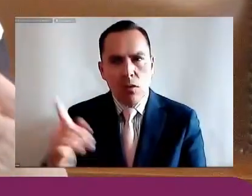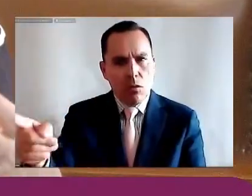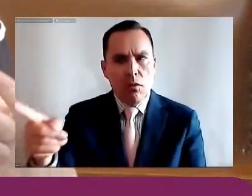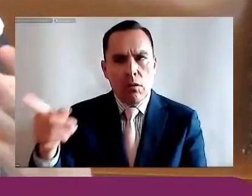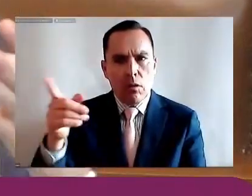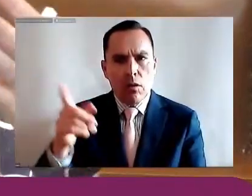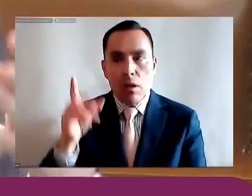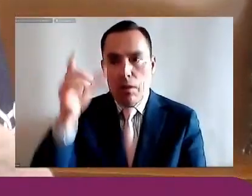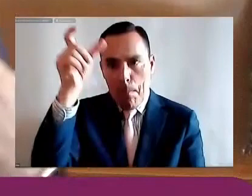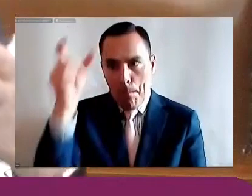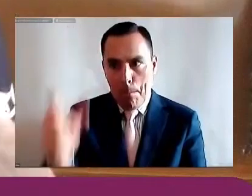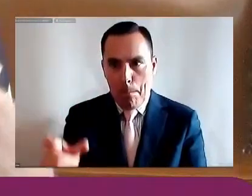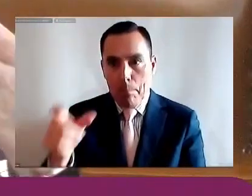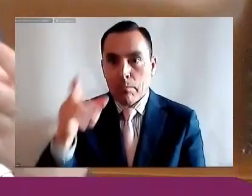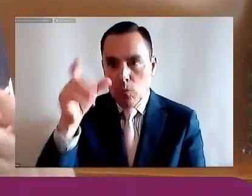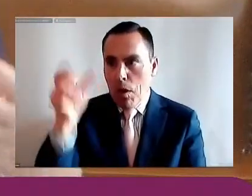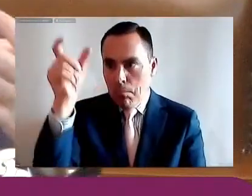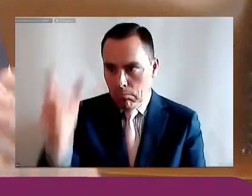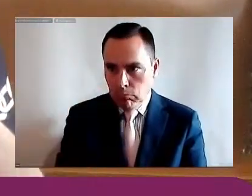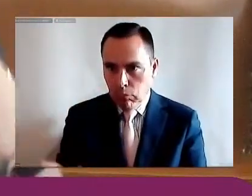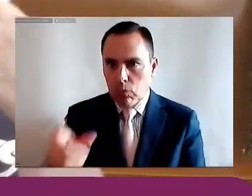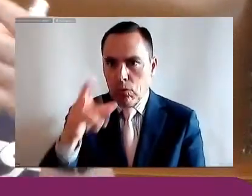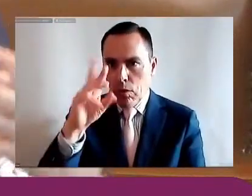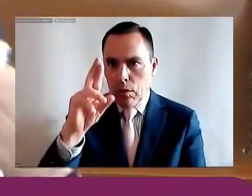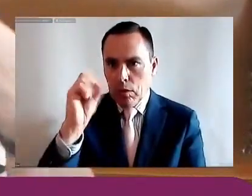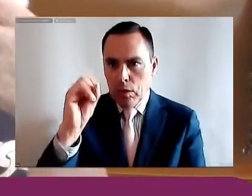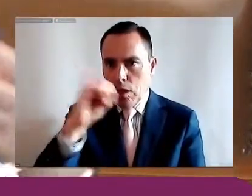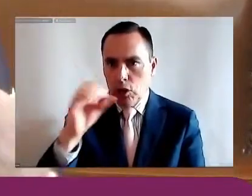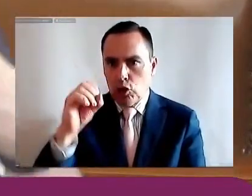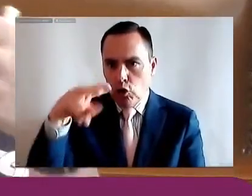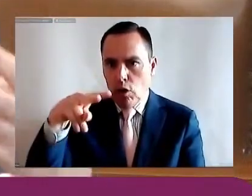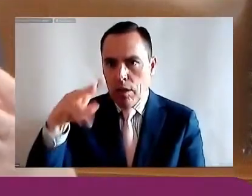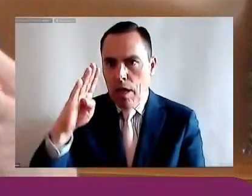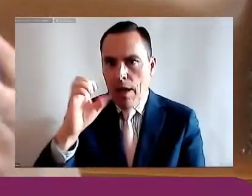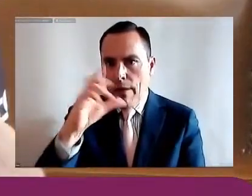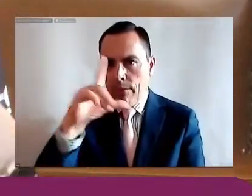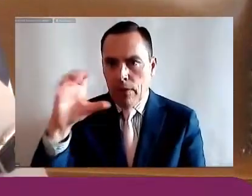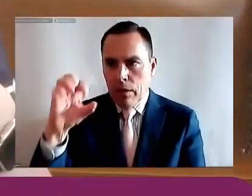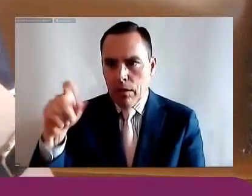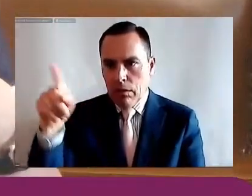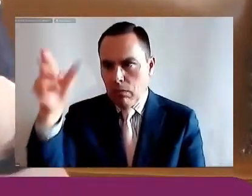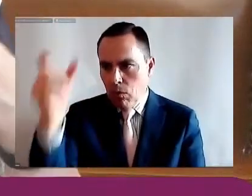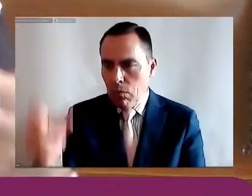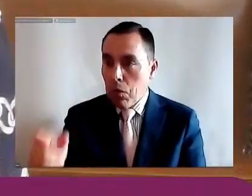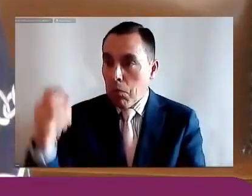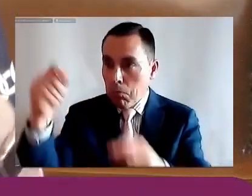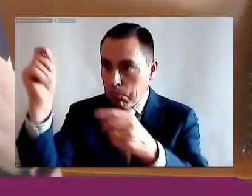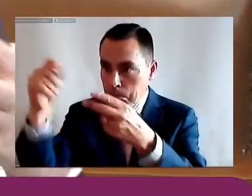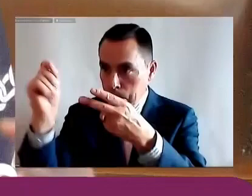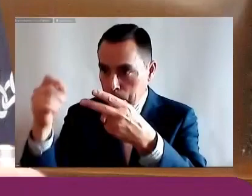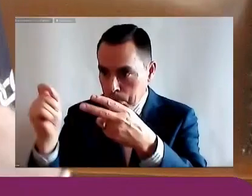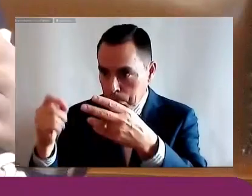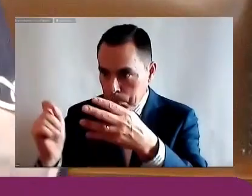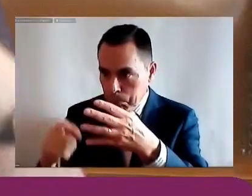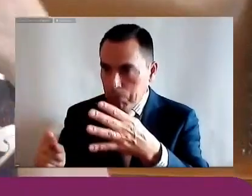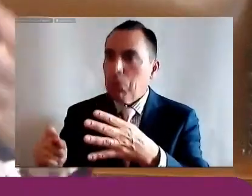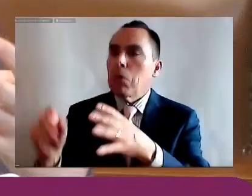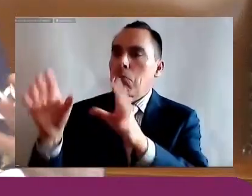persona razonable, en realidad sea un hombre y que tenga características que nosotros identificamos, ya sea típica